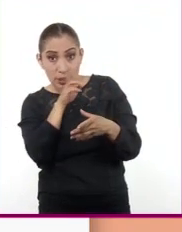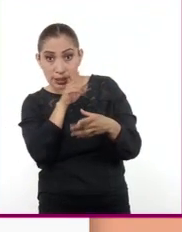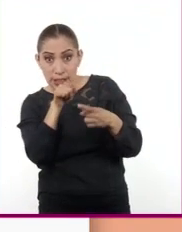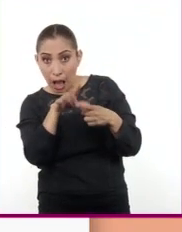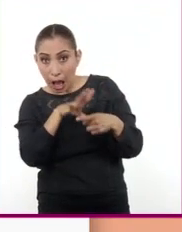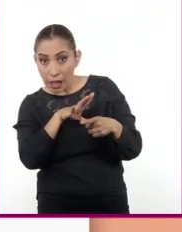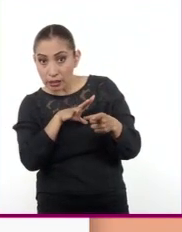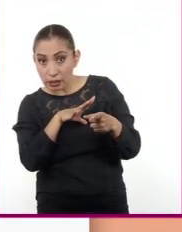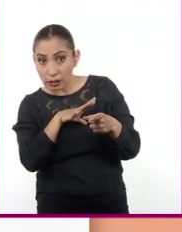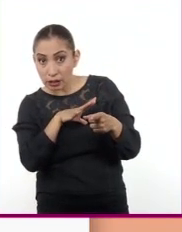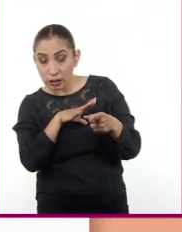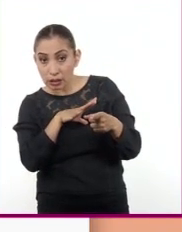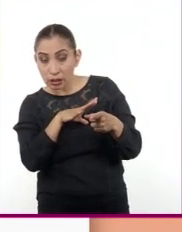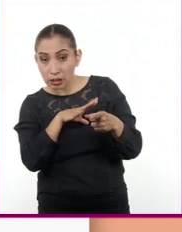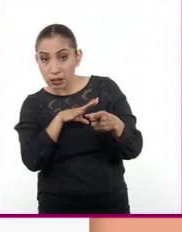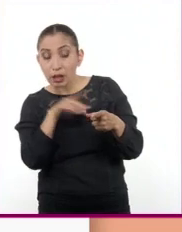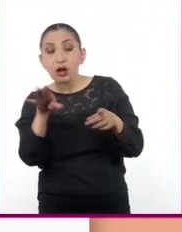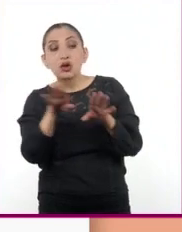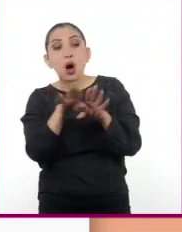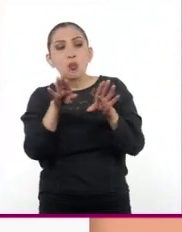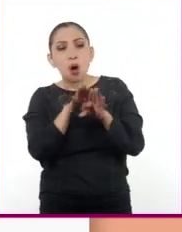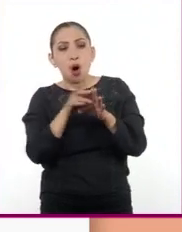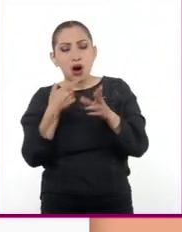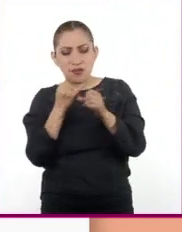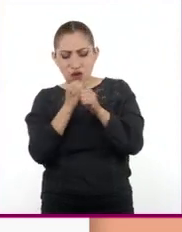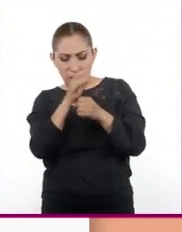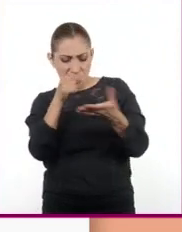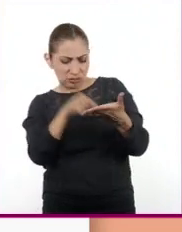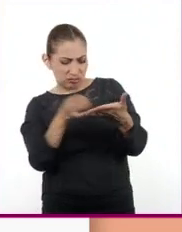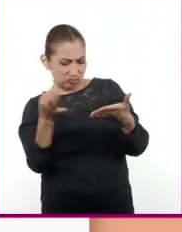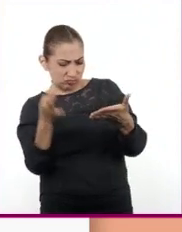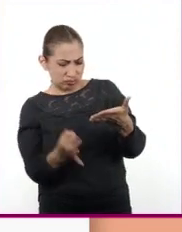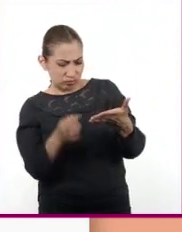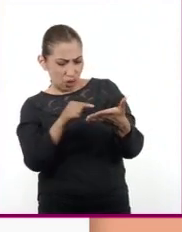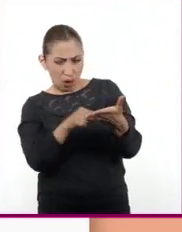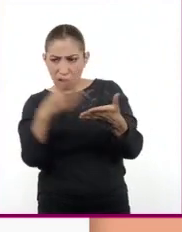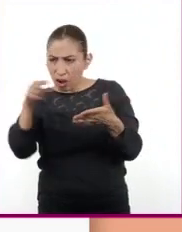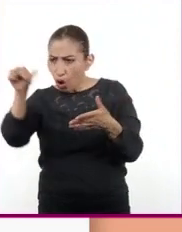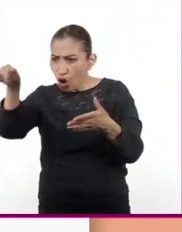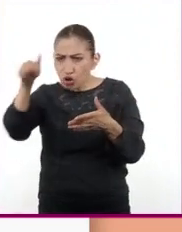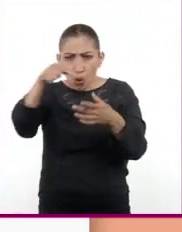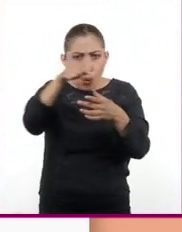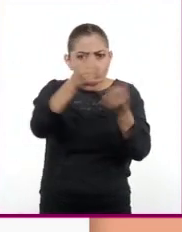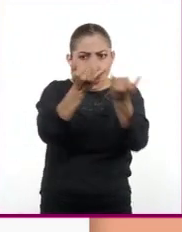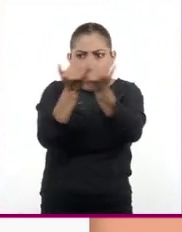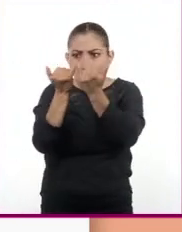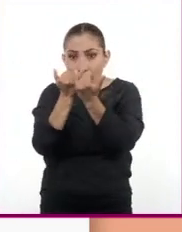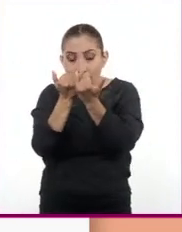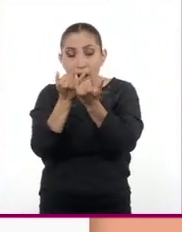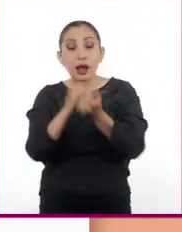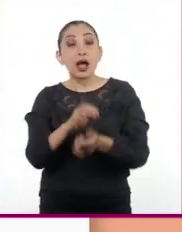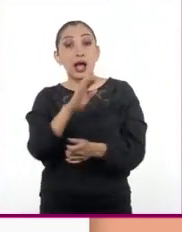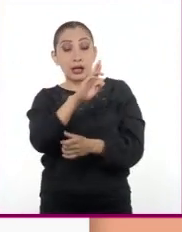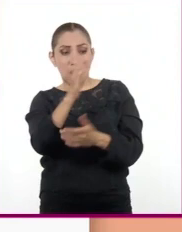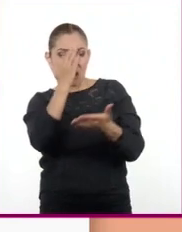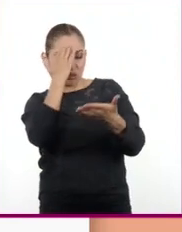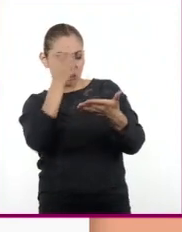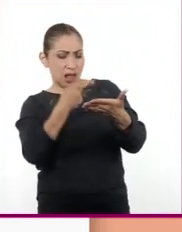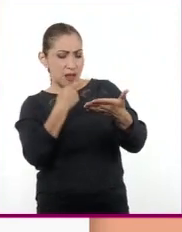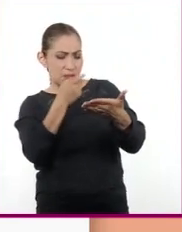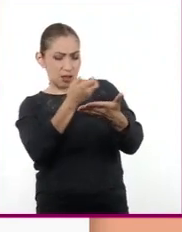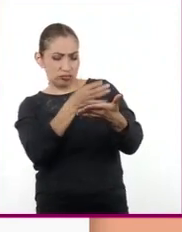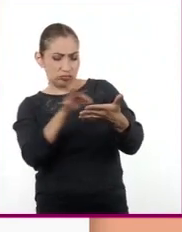noticia falsa. Observa cómo se tratan los datos y si estos se repiten. Recuerda reconocer argumentos